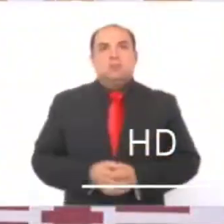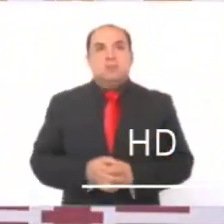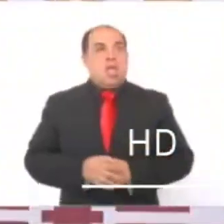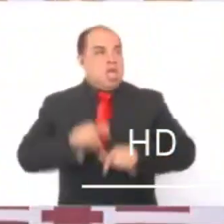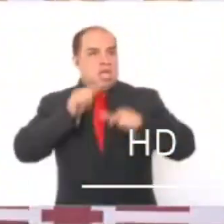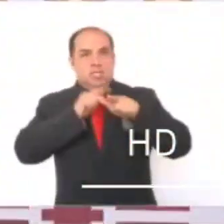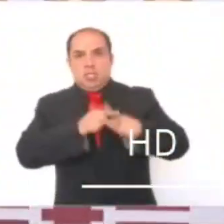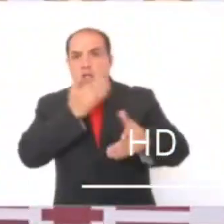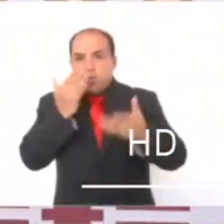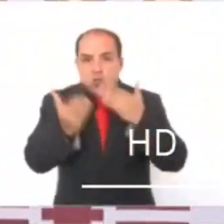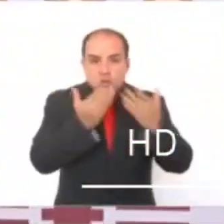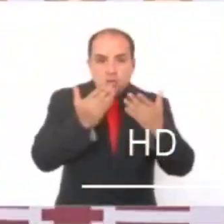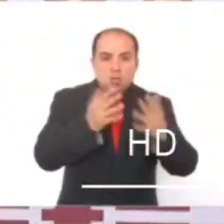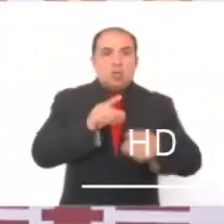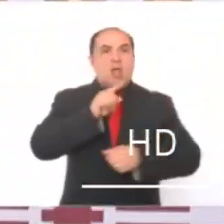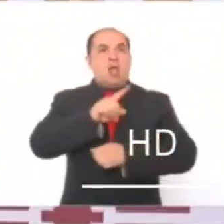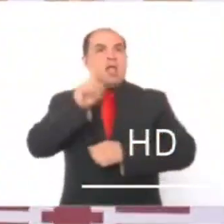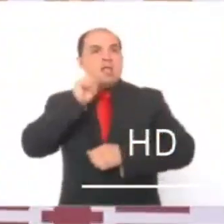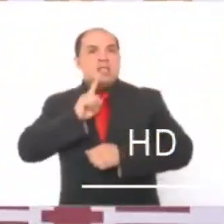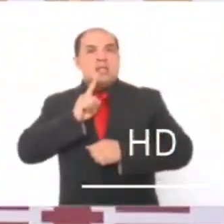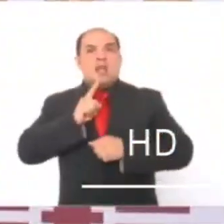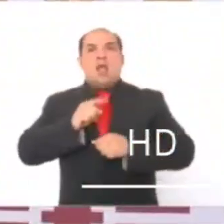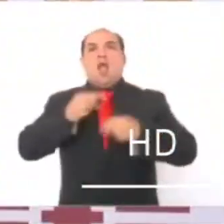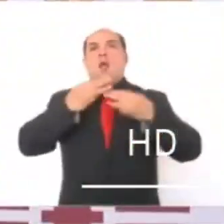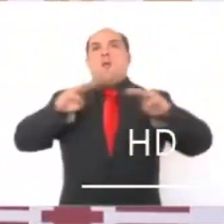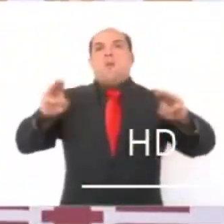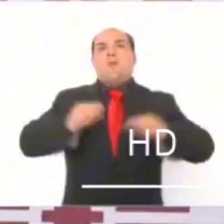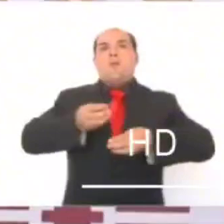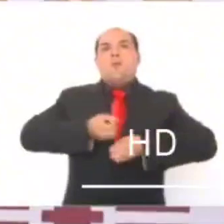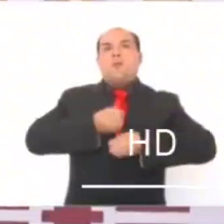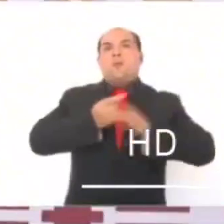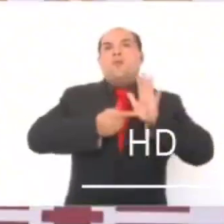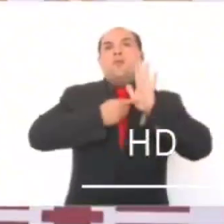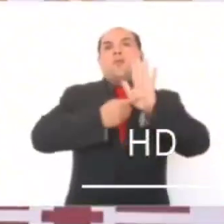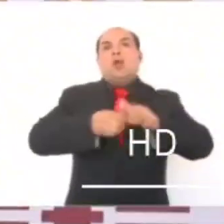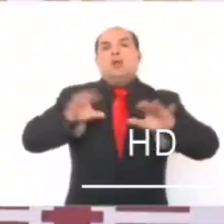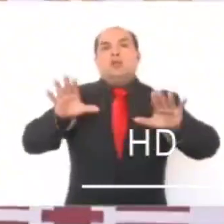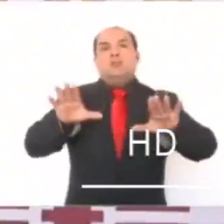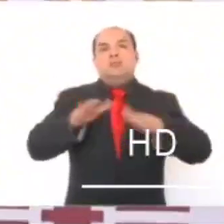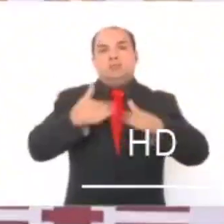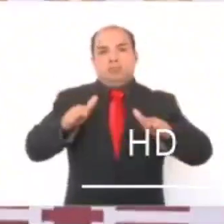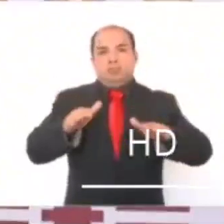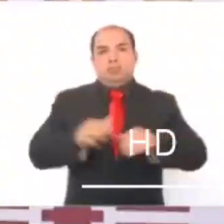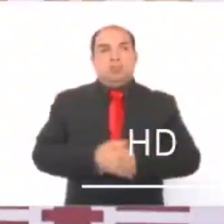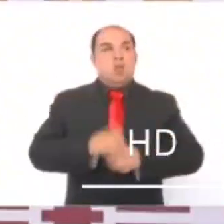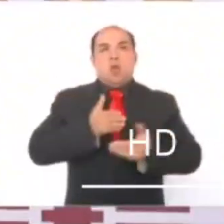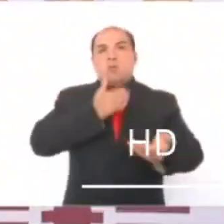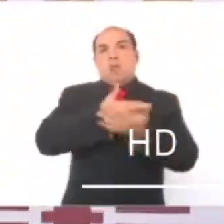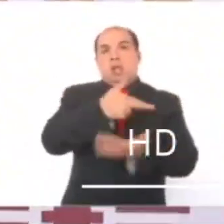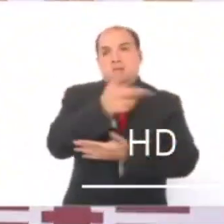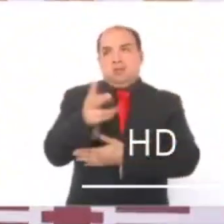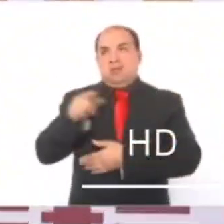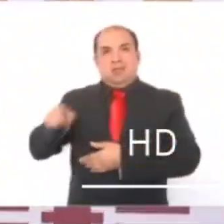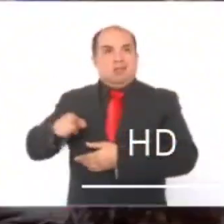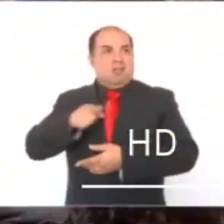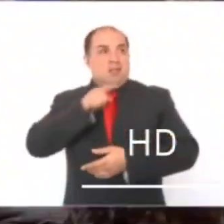sigue estudiando, es que ella da conciertos, es que ella va a un restaurante, ¿no que está muy mal?